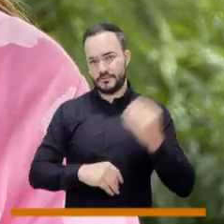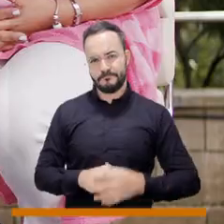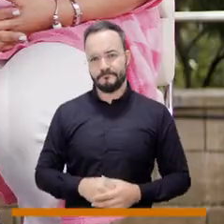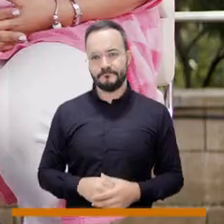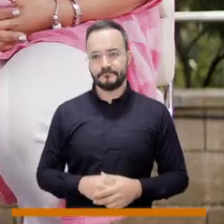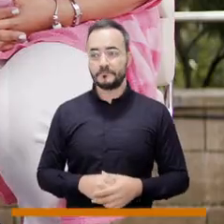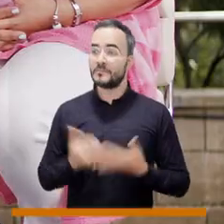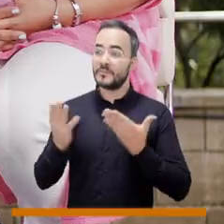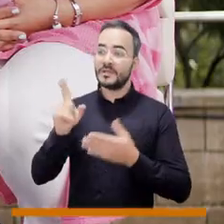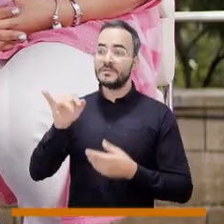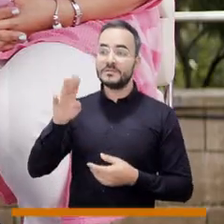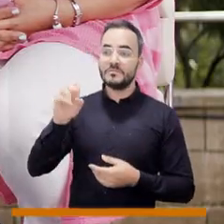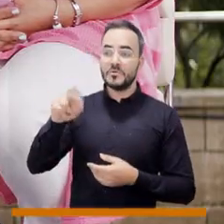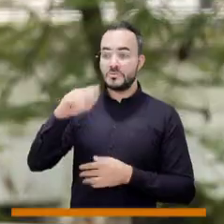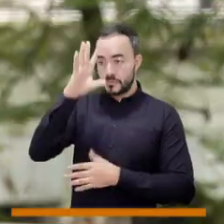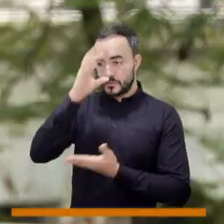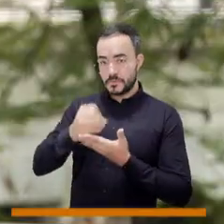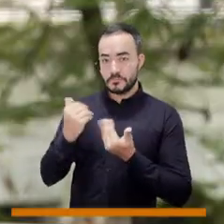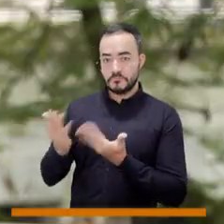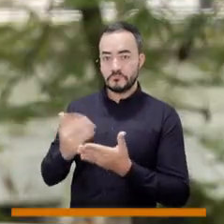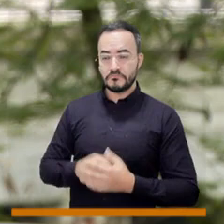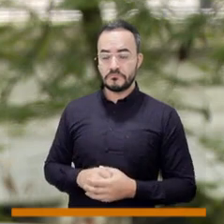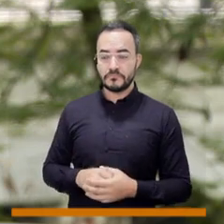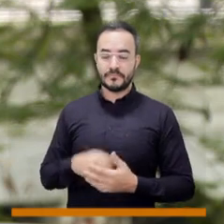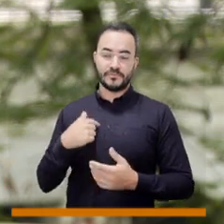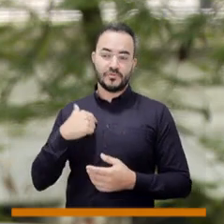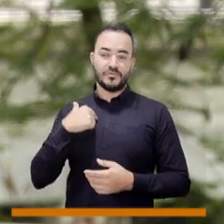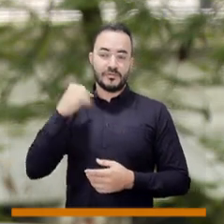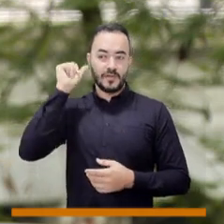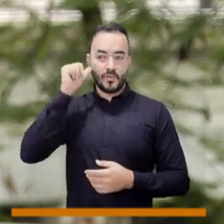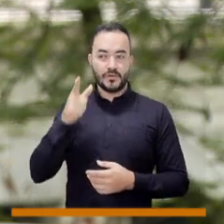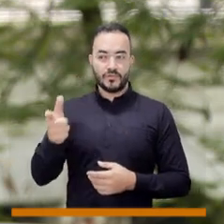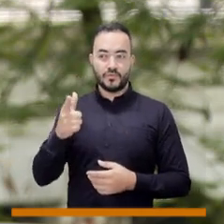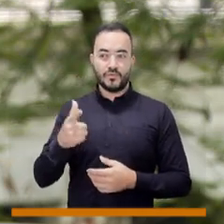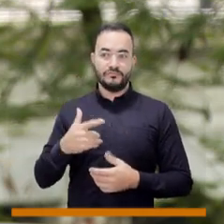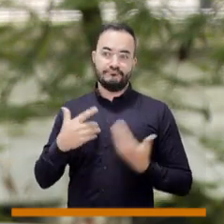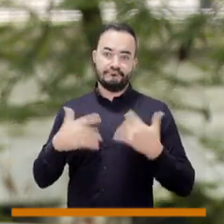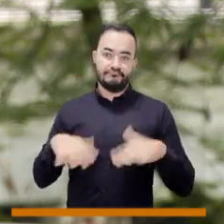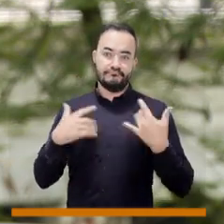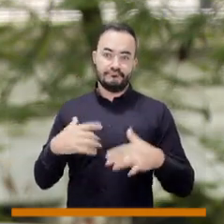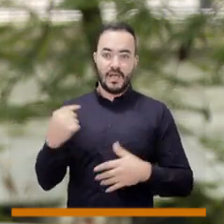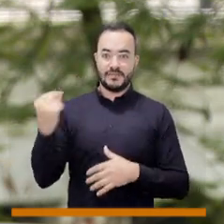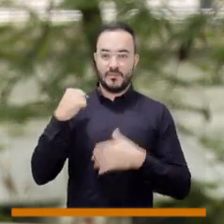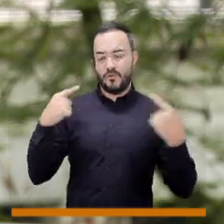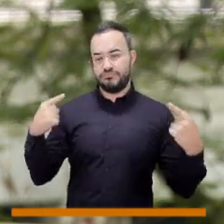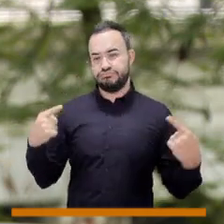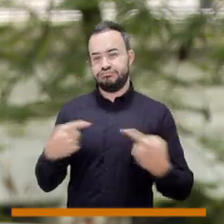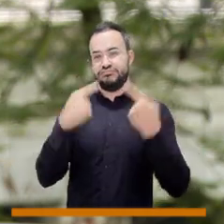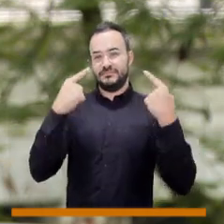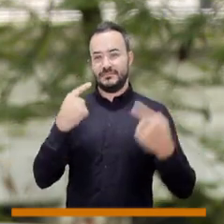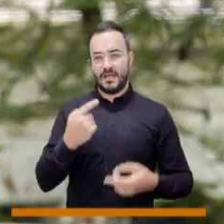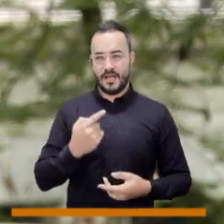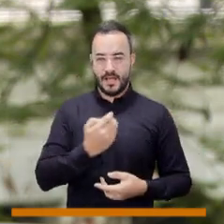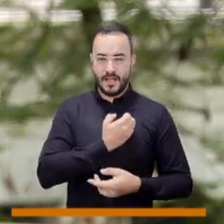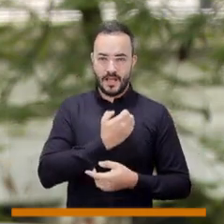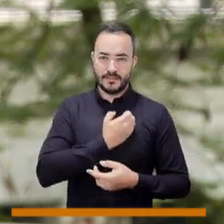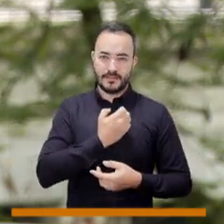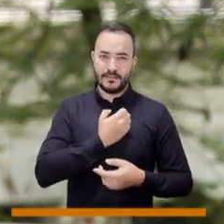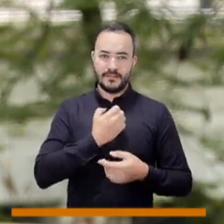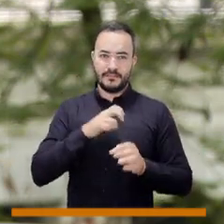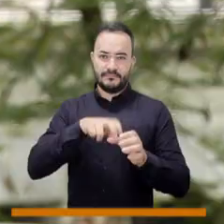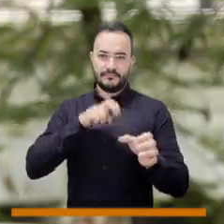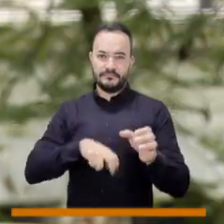empresa. Concejal Simón, sobre todo además porque esto fue parte de lo que le costó a usted la más reciente discusión con el